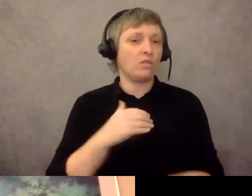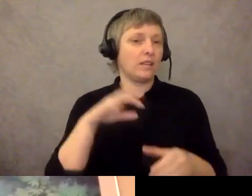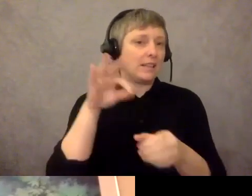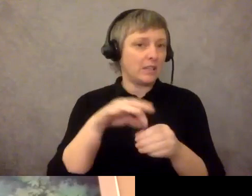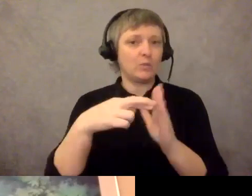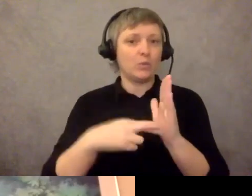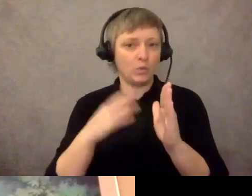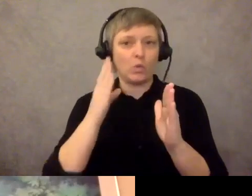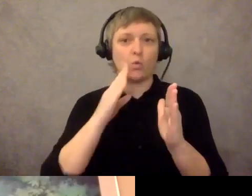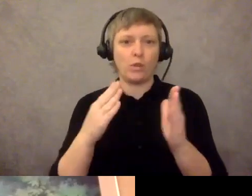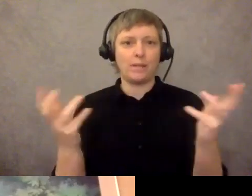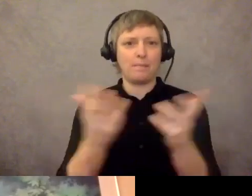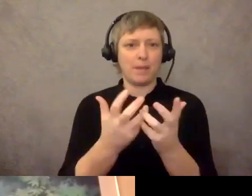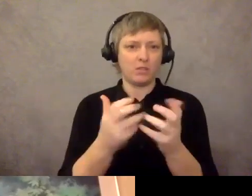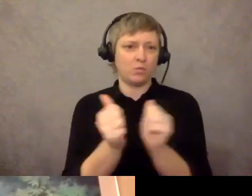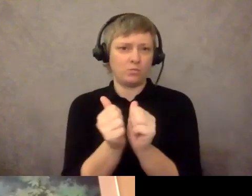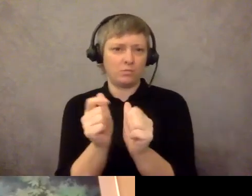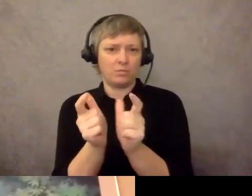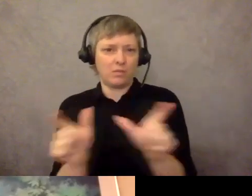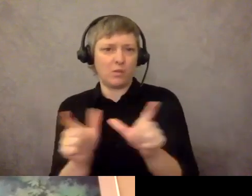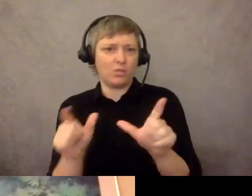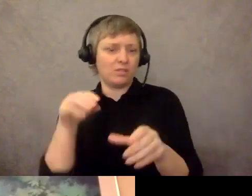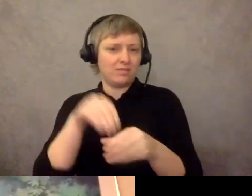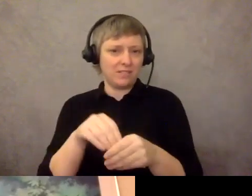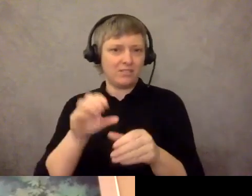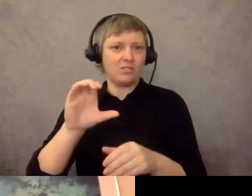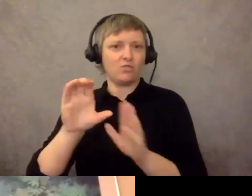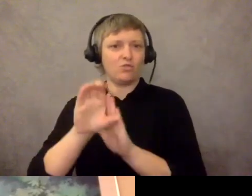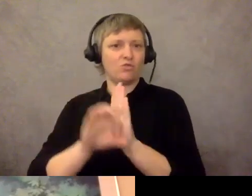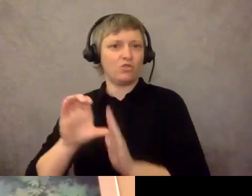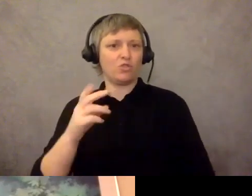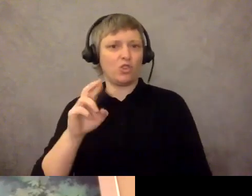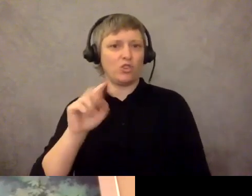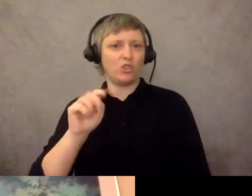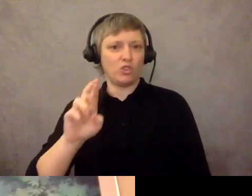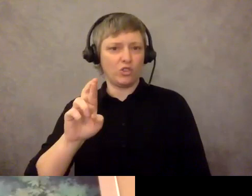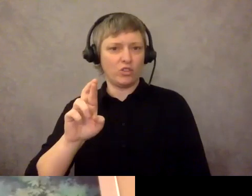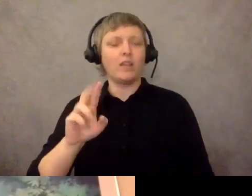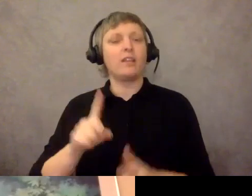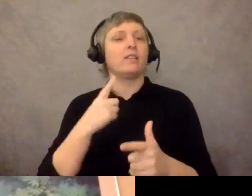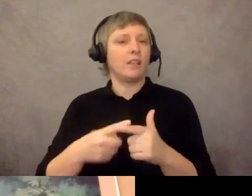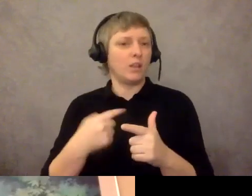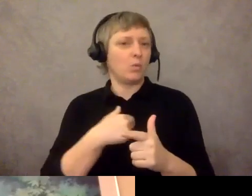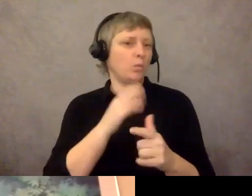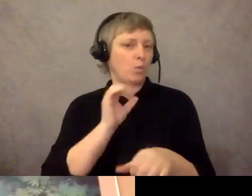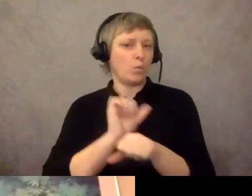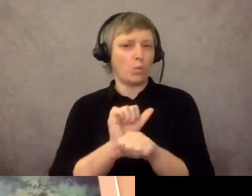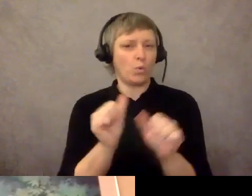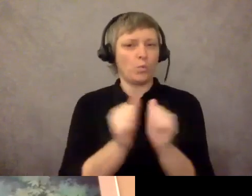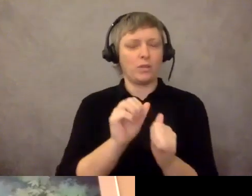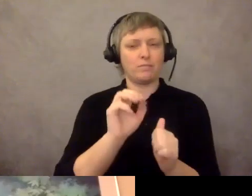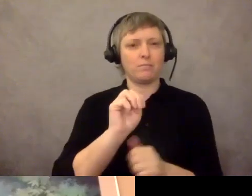medida, y vamos a poder trabajar con el condado de Multnomah, con la oficina de elecciones para administrar las elecciones.